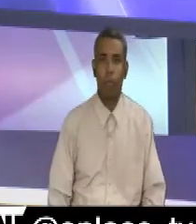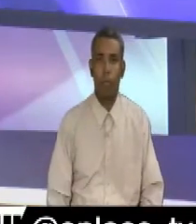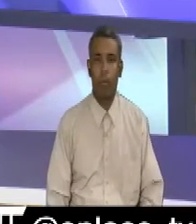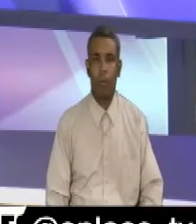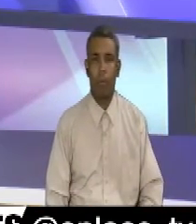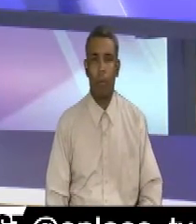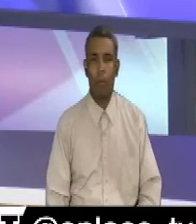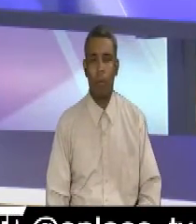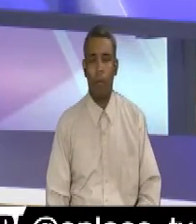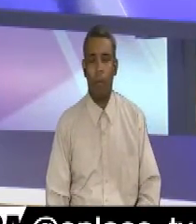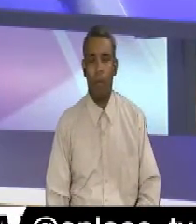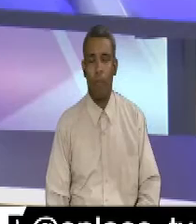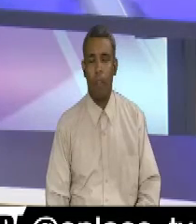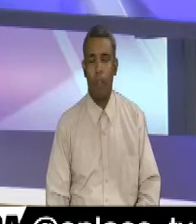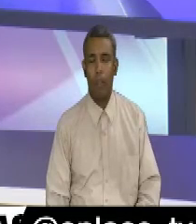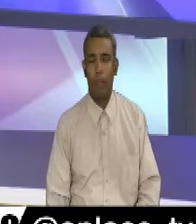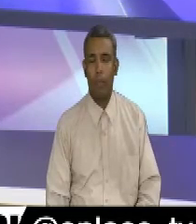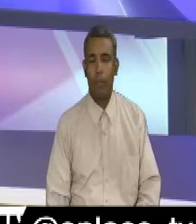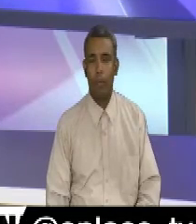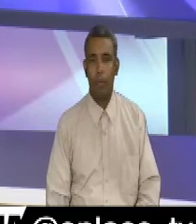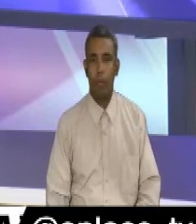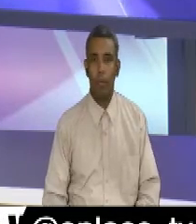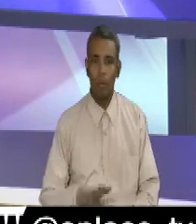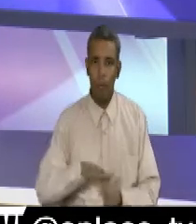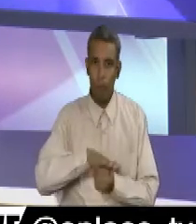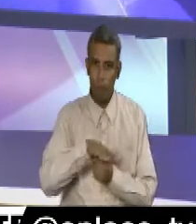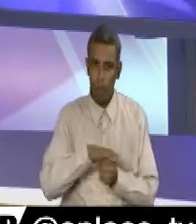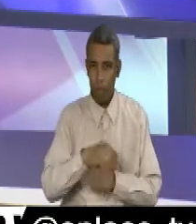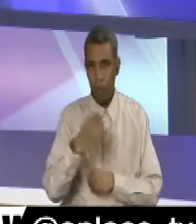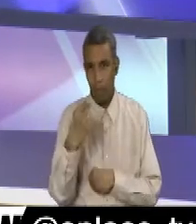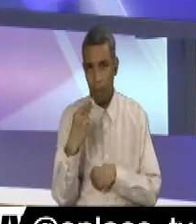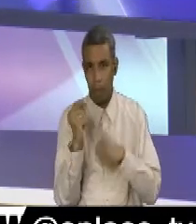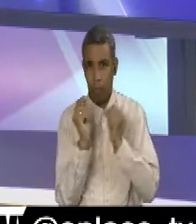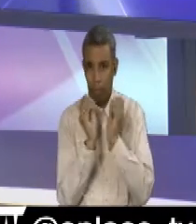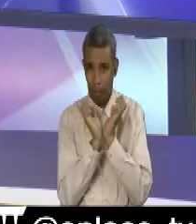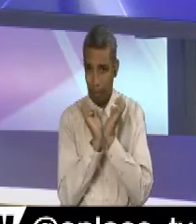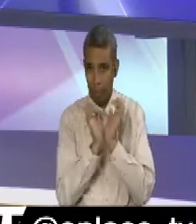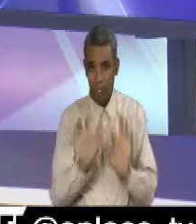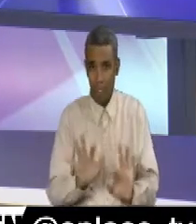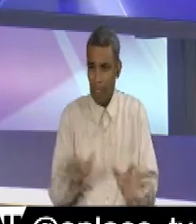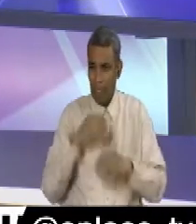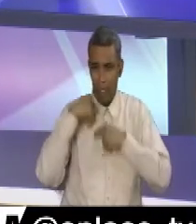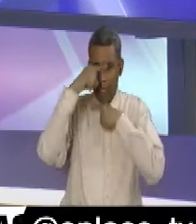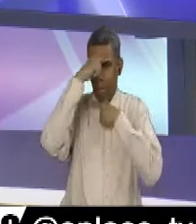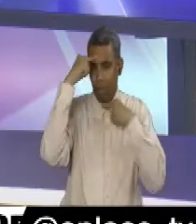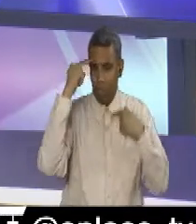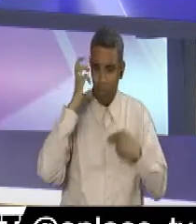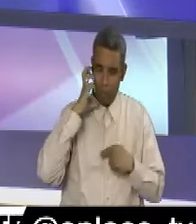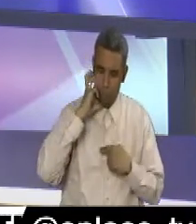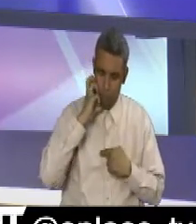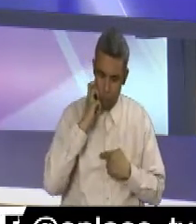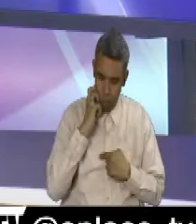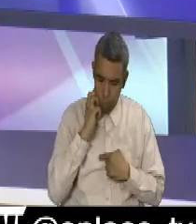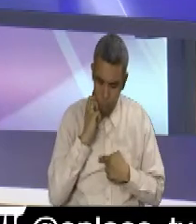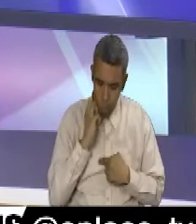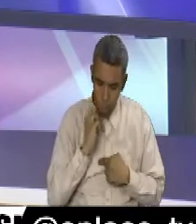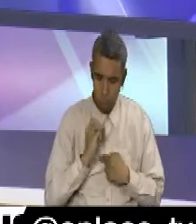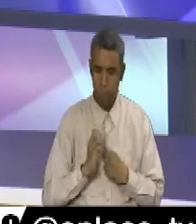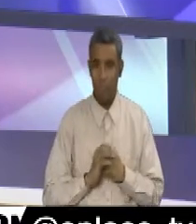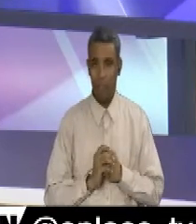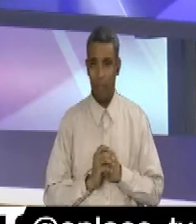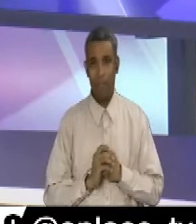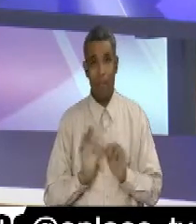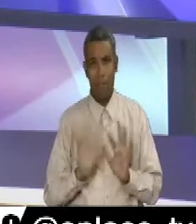Comerciante del barrio Primero de Mayo denunció que los delincuentes lo tienen azotado. Es la cuarta ocasión en la que los cacos roban